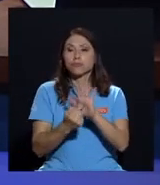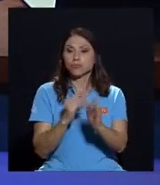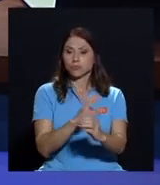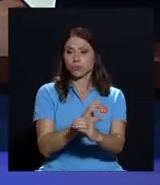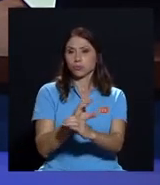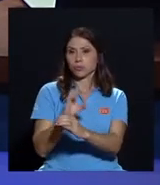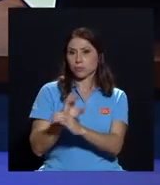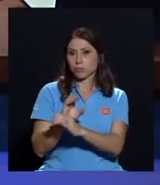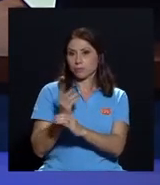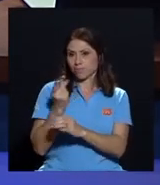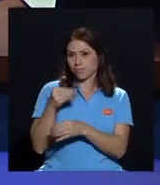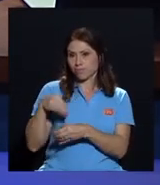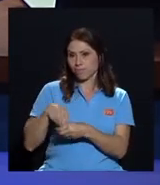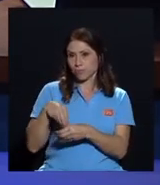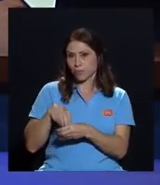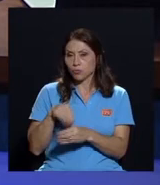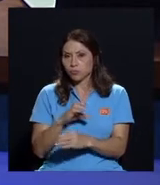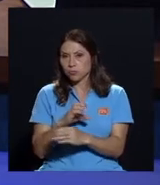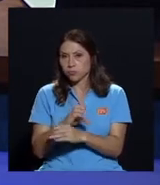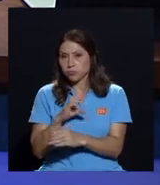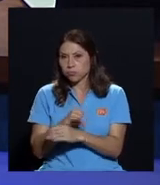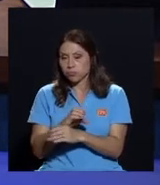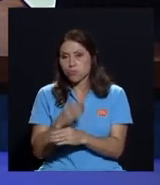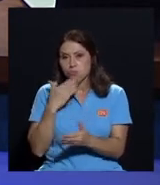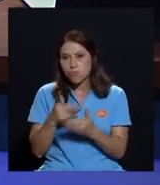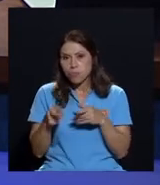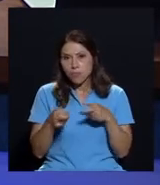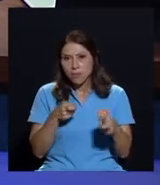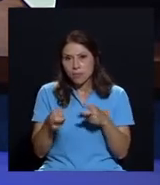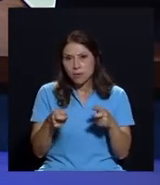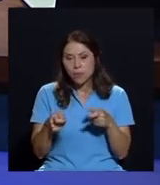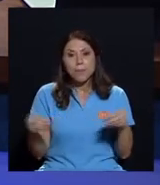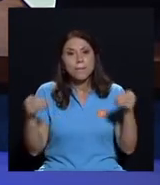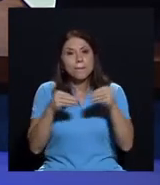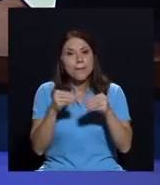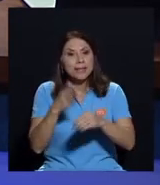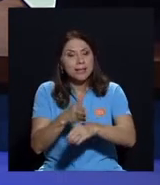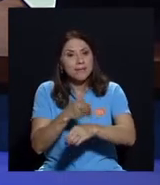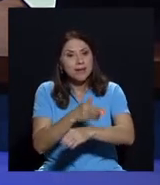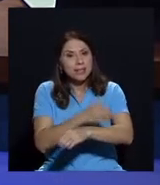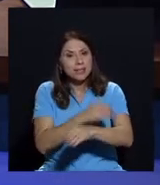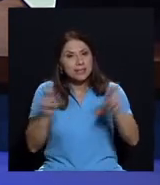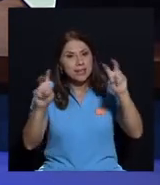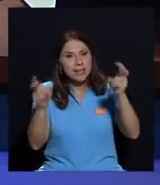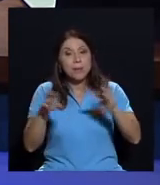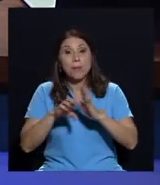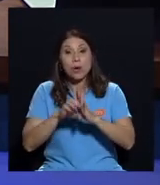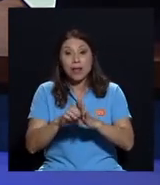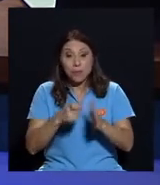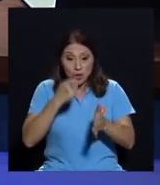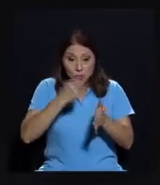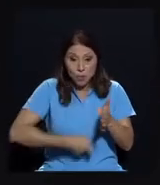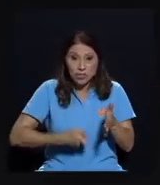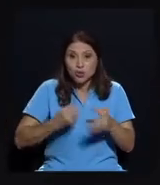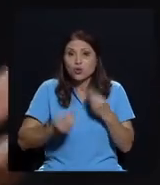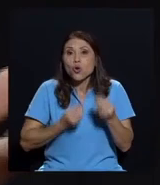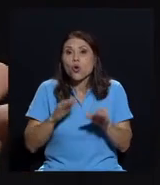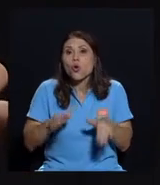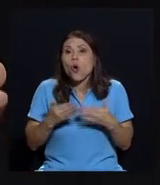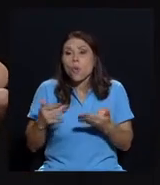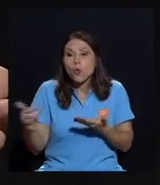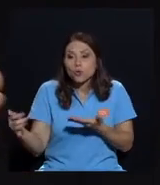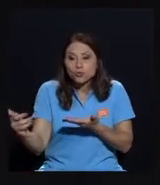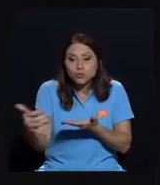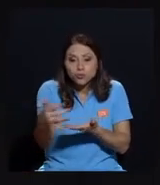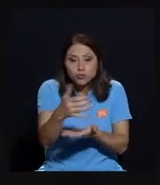públicas tenemos que tener todavía más avances en temas como la recaudación de los impuestos existentes hay algo que ha sido